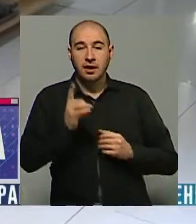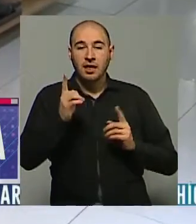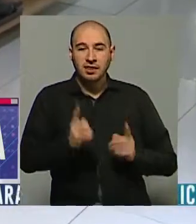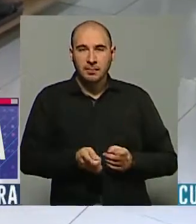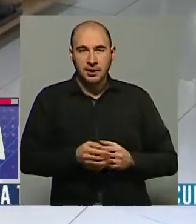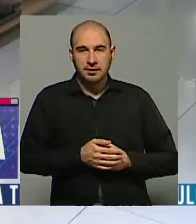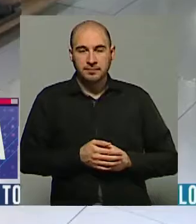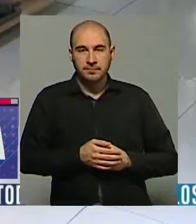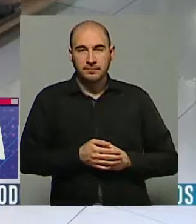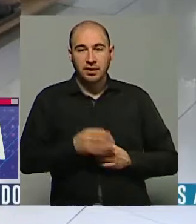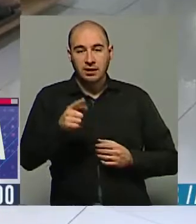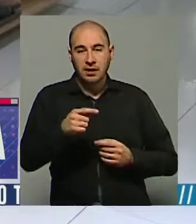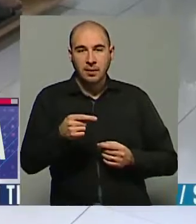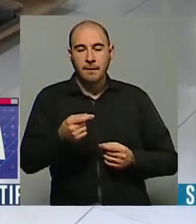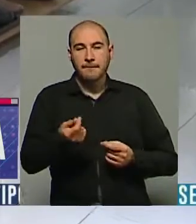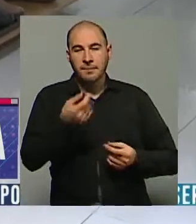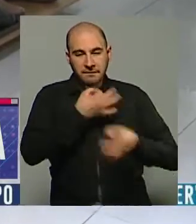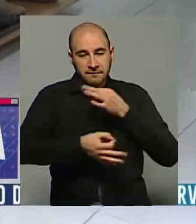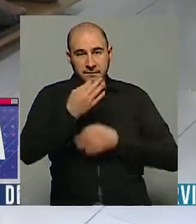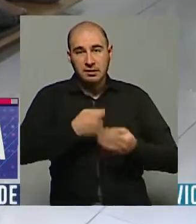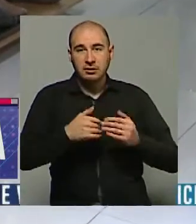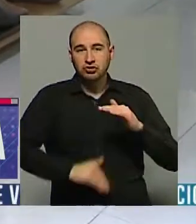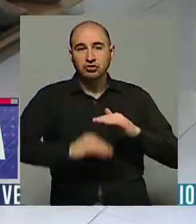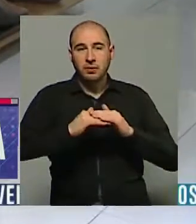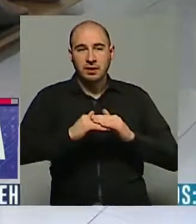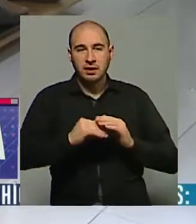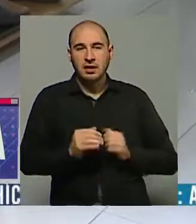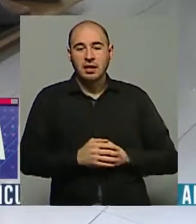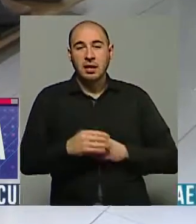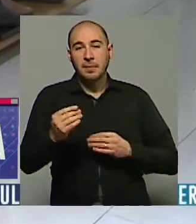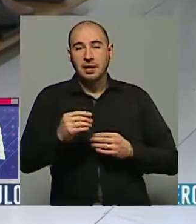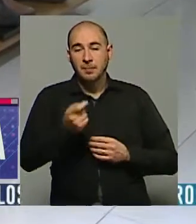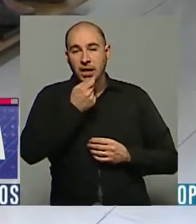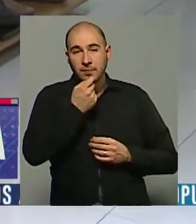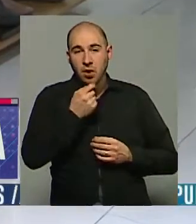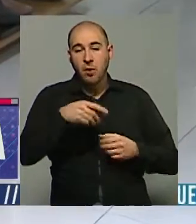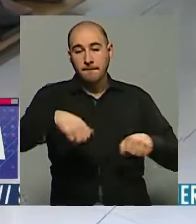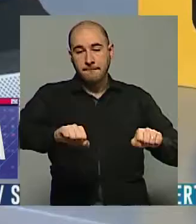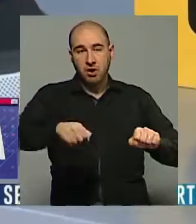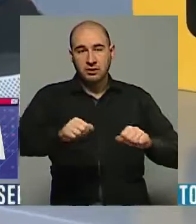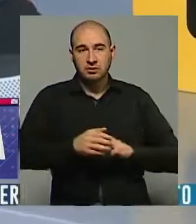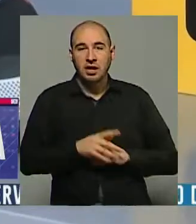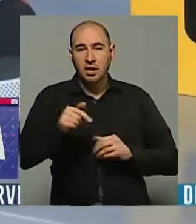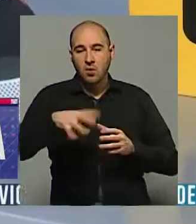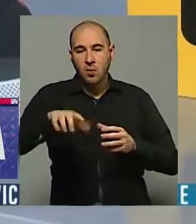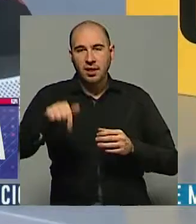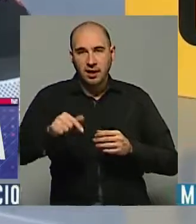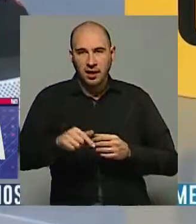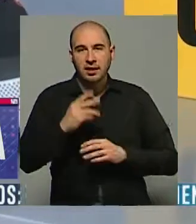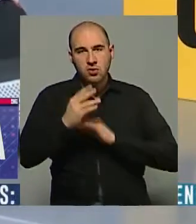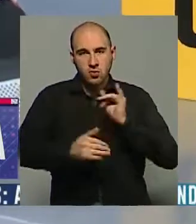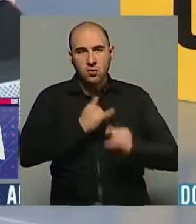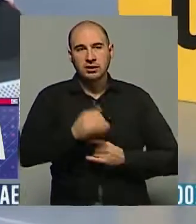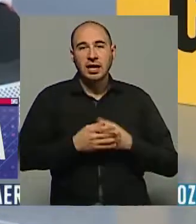nivel de pesos que tenía como tope fundamentalmente en el caso de las motocicletas, que era un rubro que venía